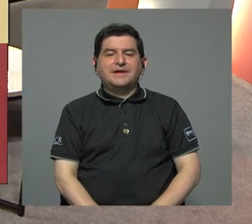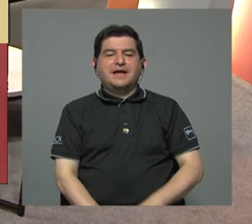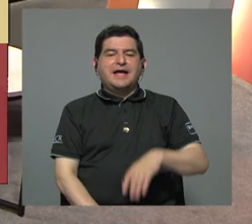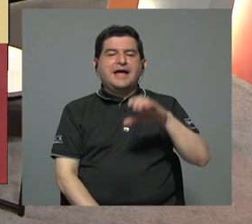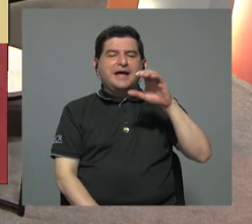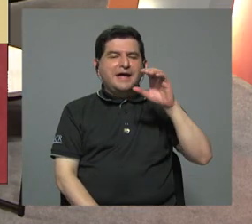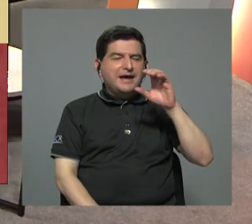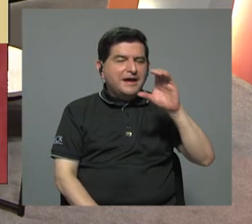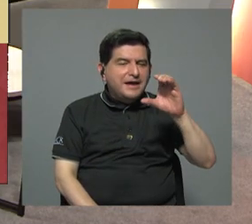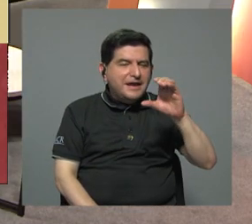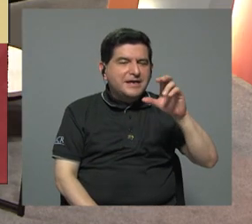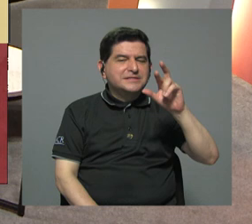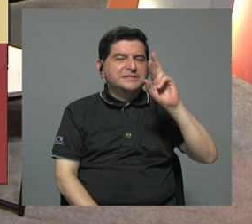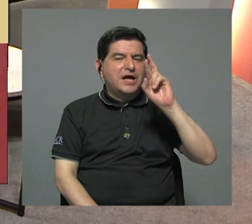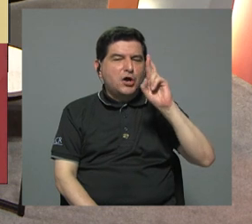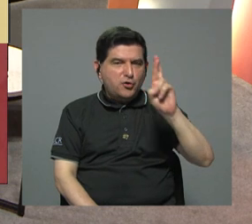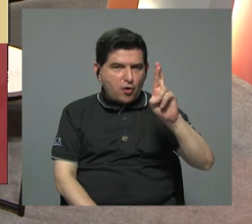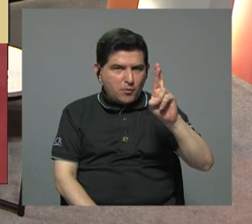es